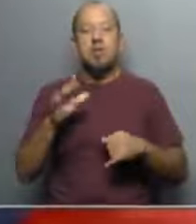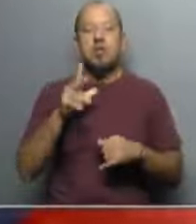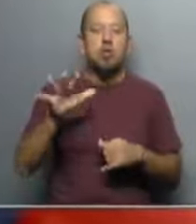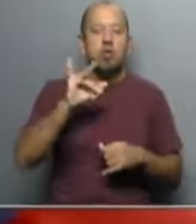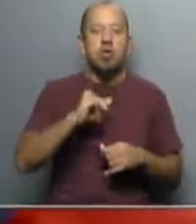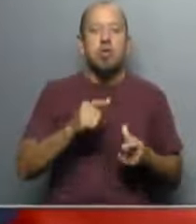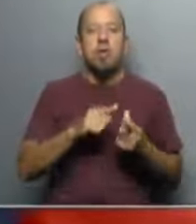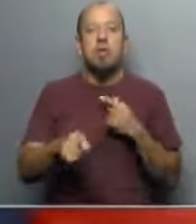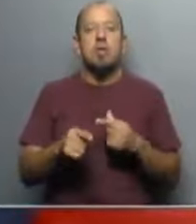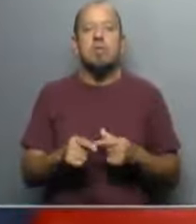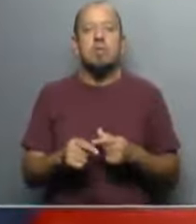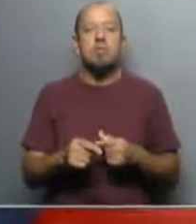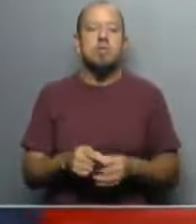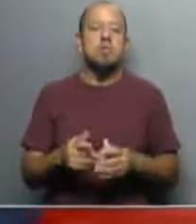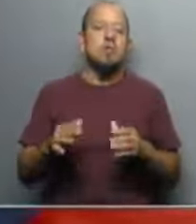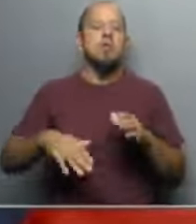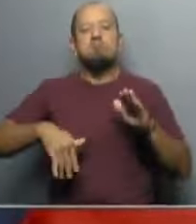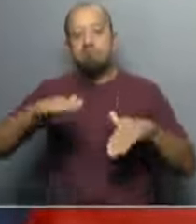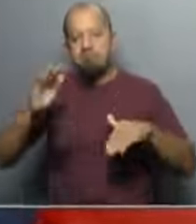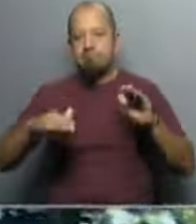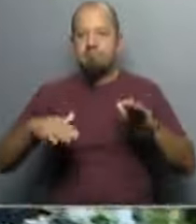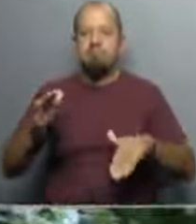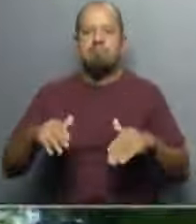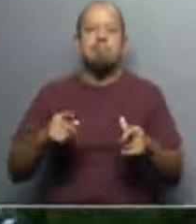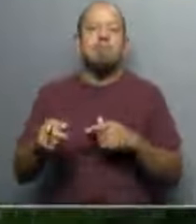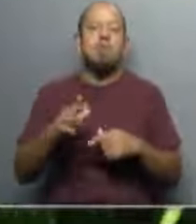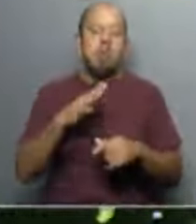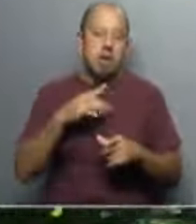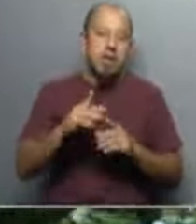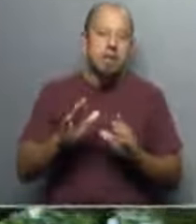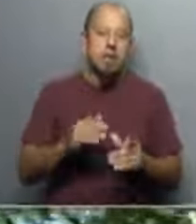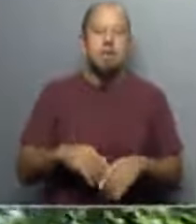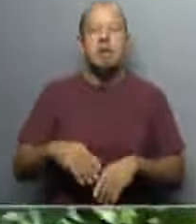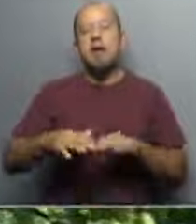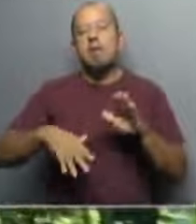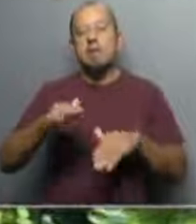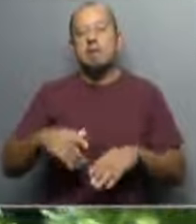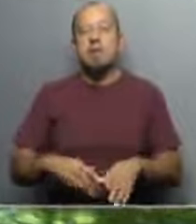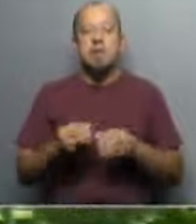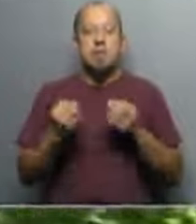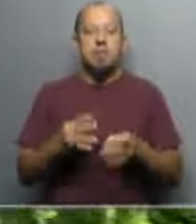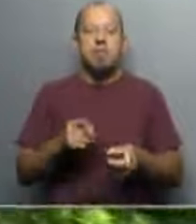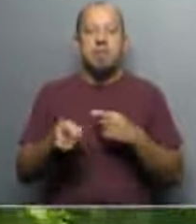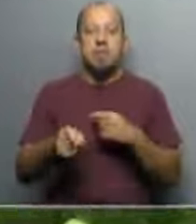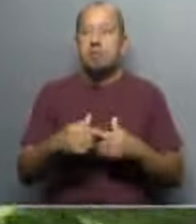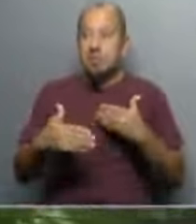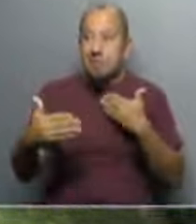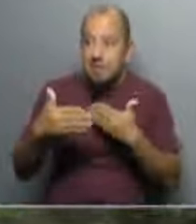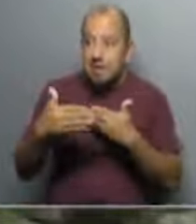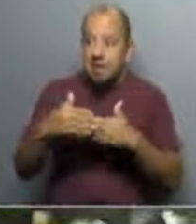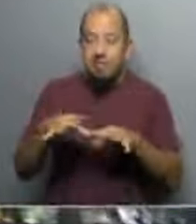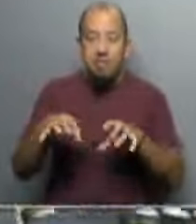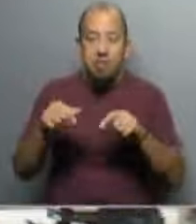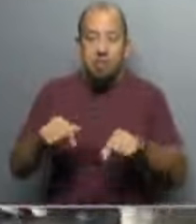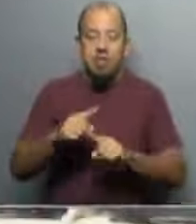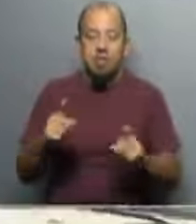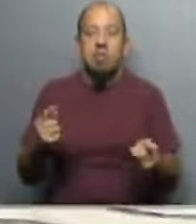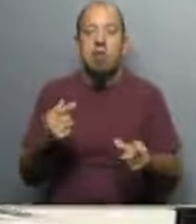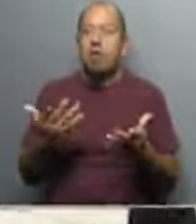de podés. No, cada tanto, cuando surge. Cada tanto porque no vivo tan cerca, entonces... Está lindo, ahora